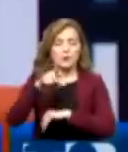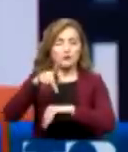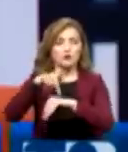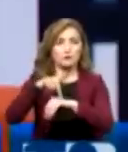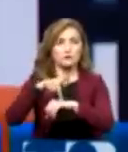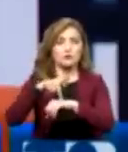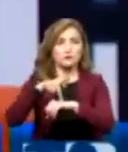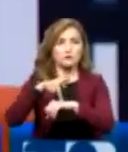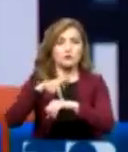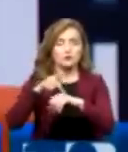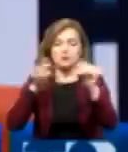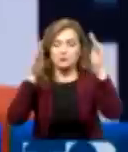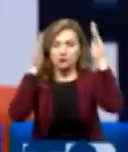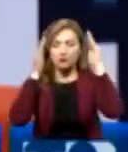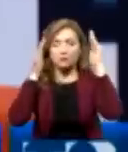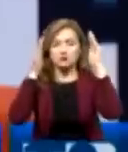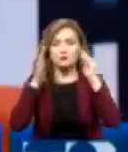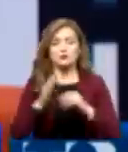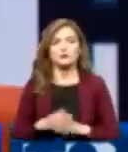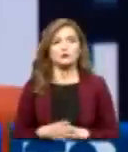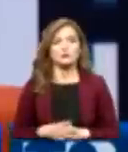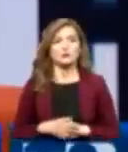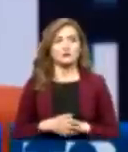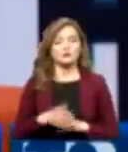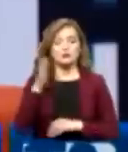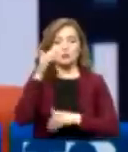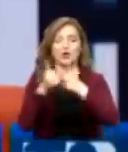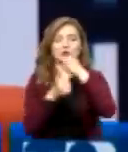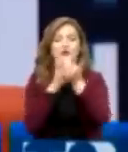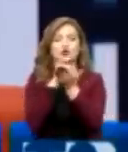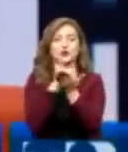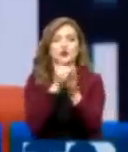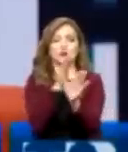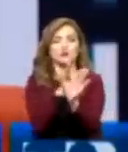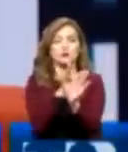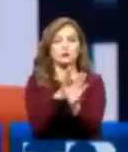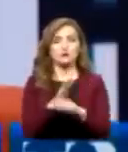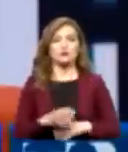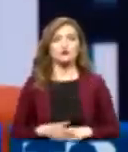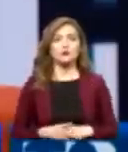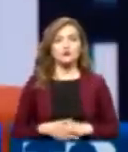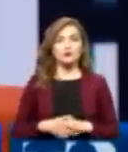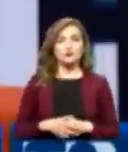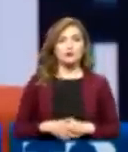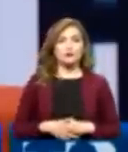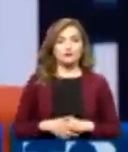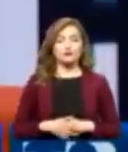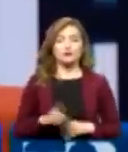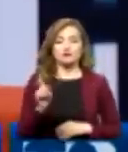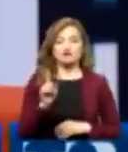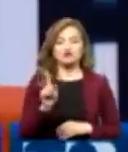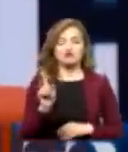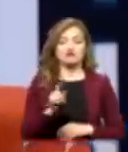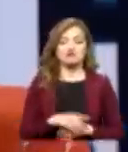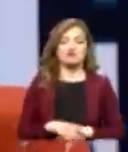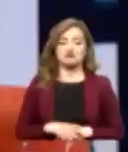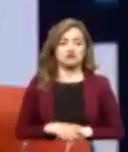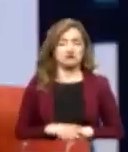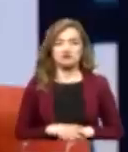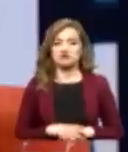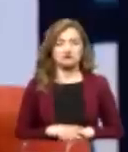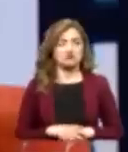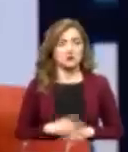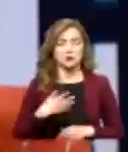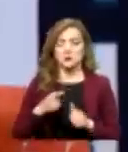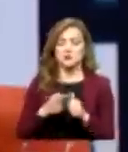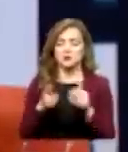profesional que te atiende y sepa darte asistencia en ese momento psicológicamente. Pero lastimosamente no es así. Y con lo primero que yo